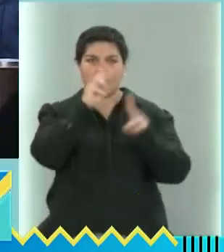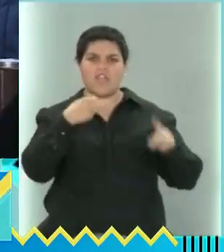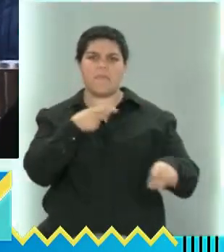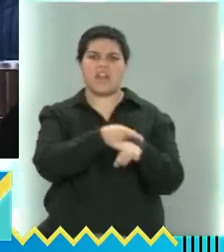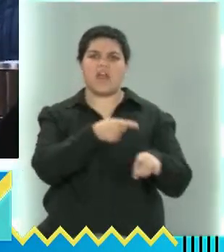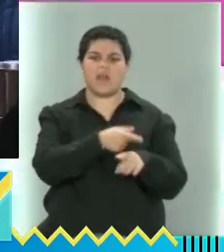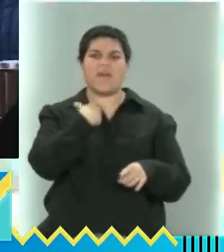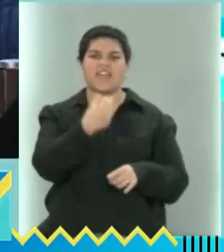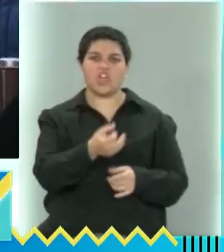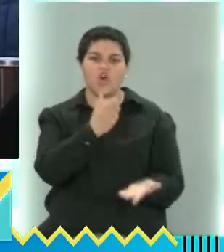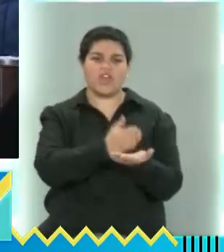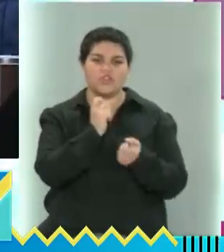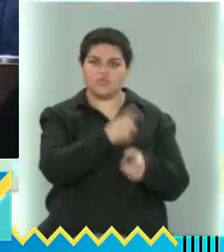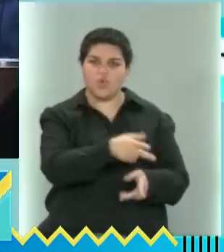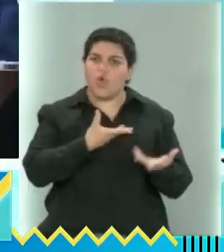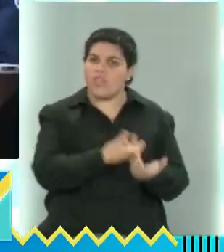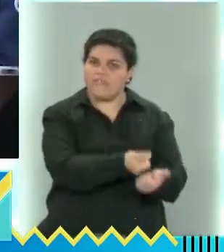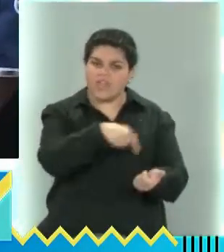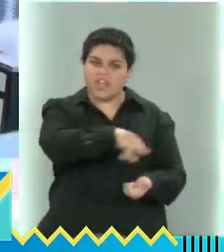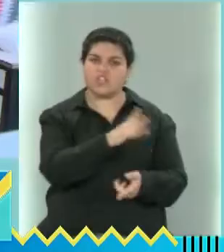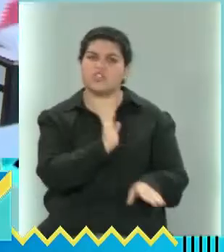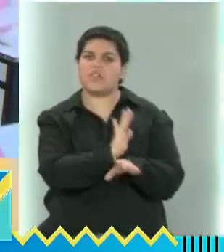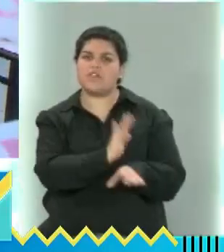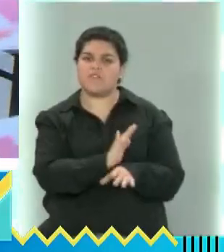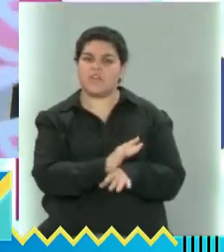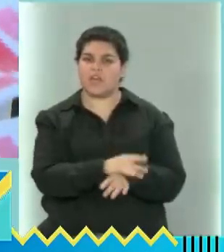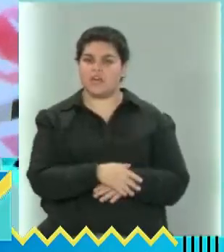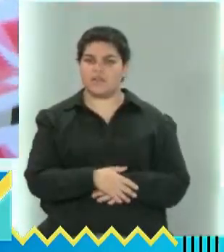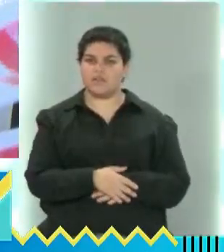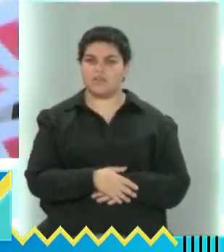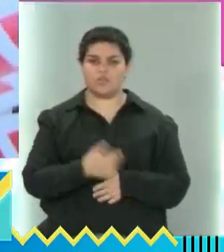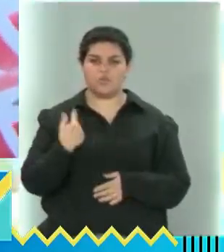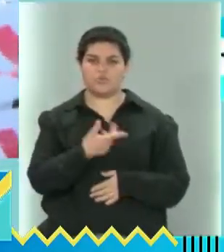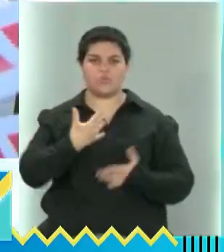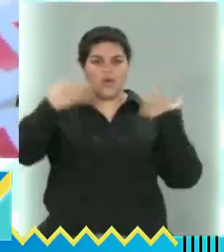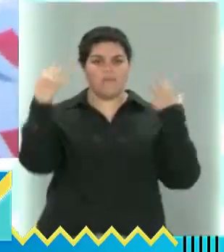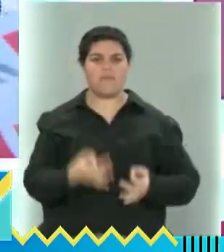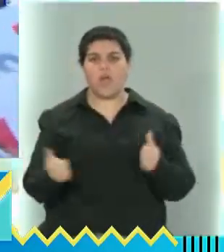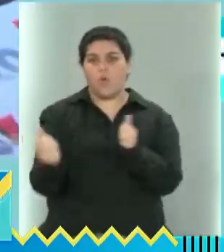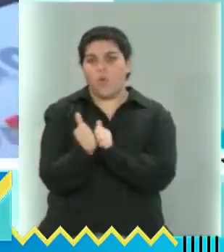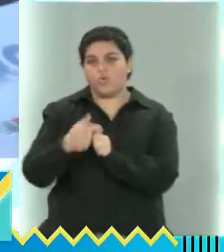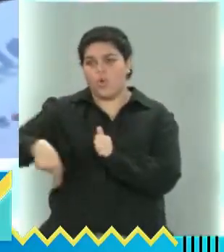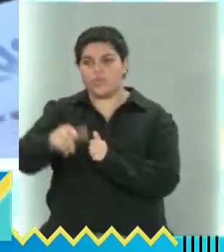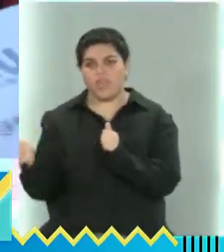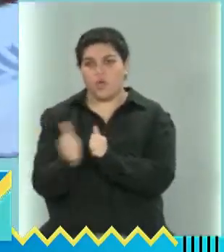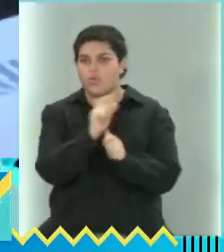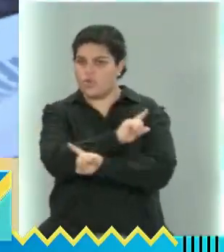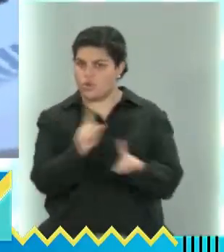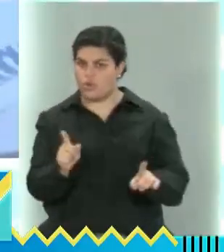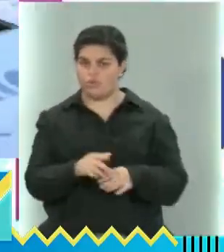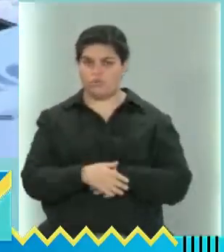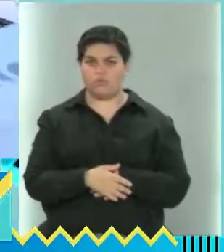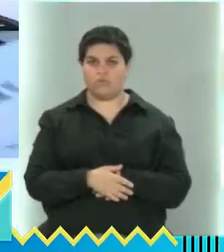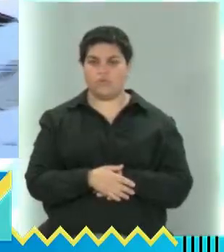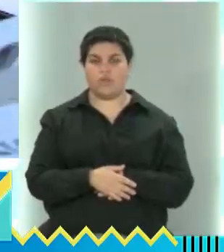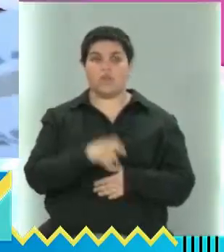derecho de nuestros hijos nos transforma directamente, o sea, directamente nos quita la validez de poder estar al lado de ustedes. Creemos en el reclamo de ustedes,